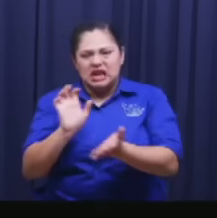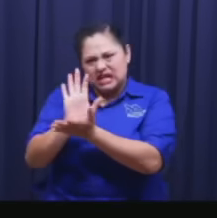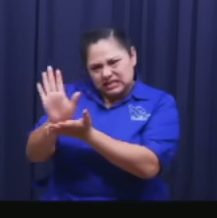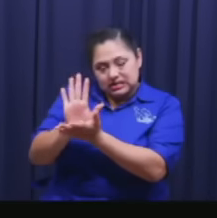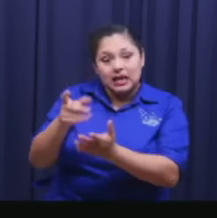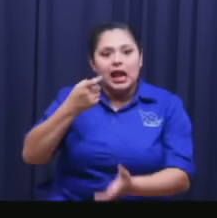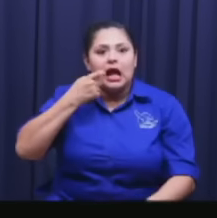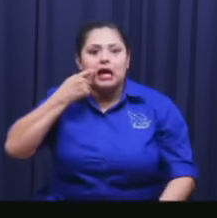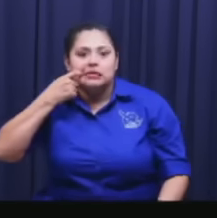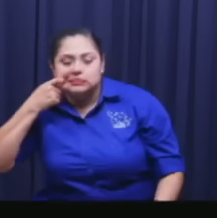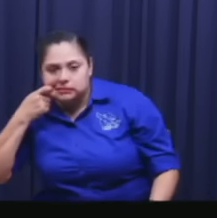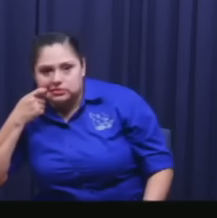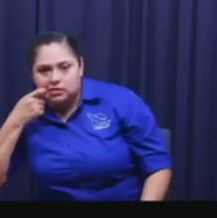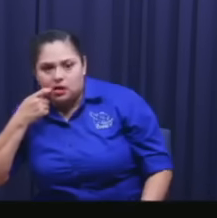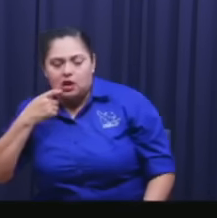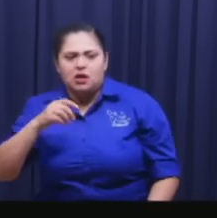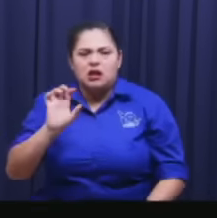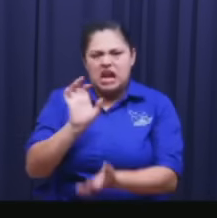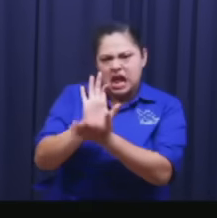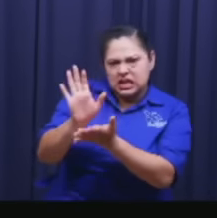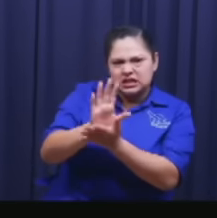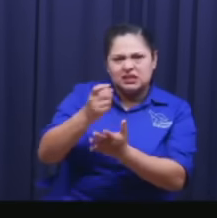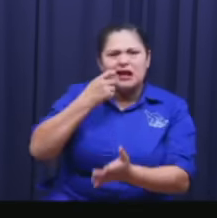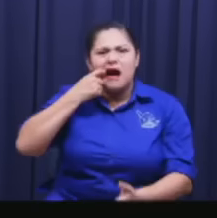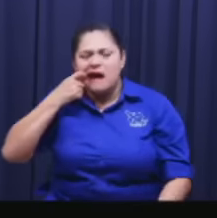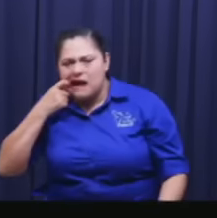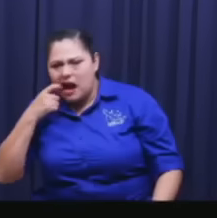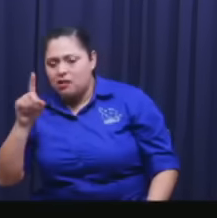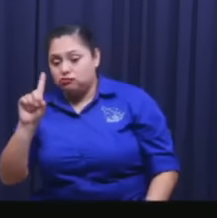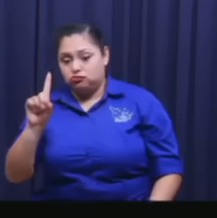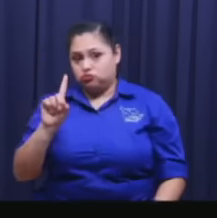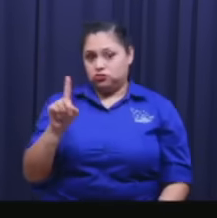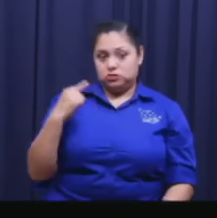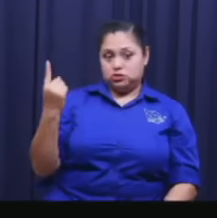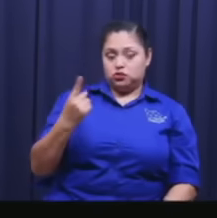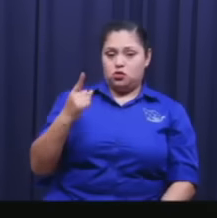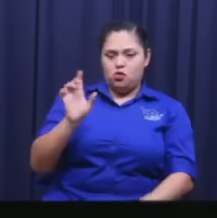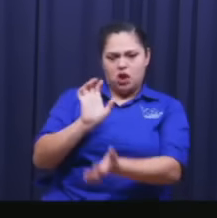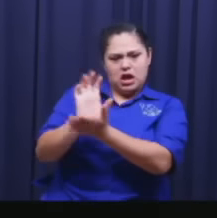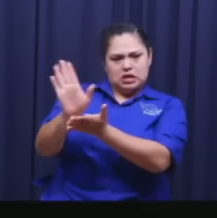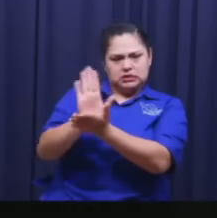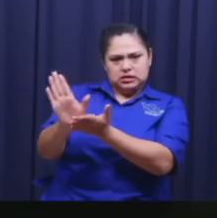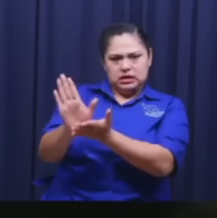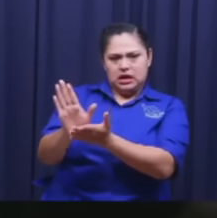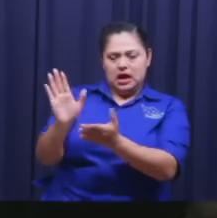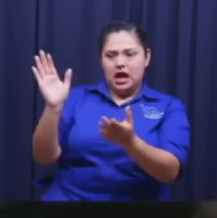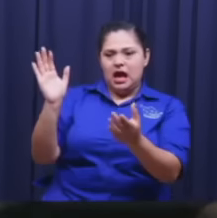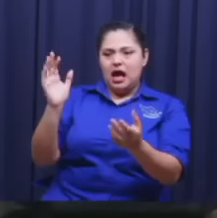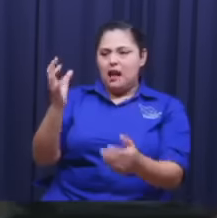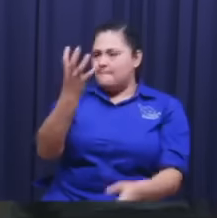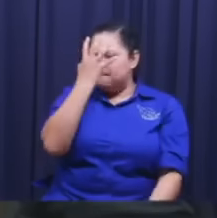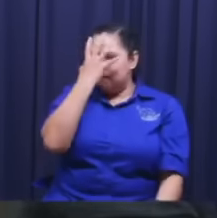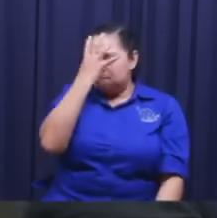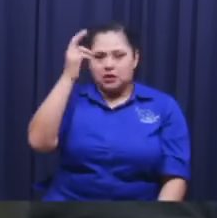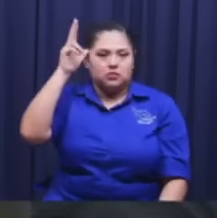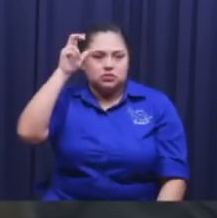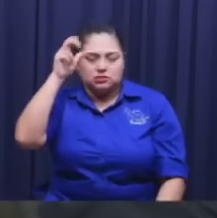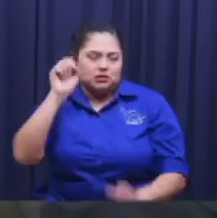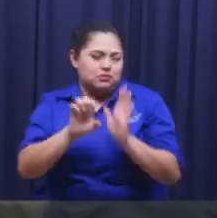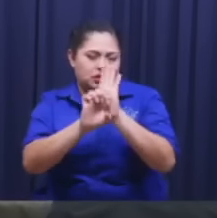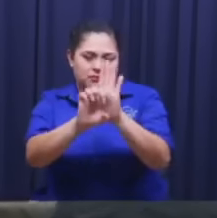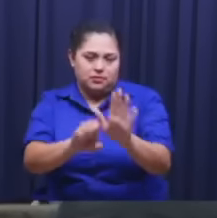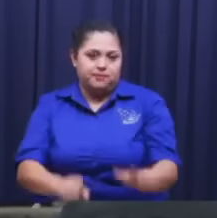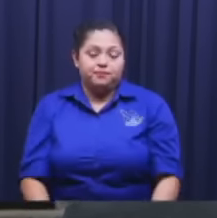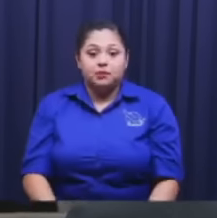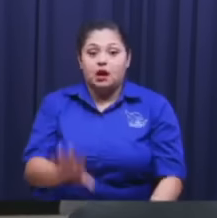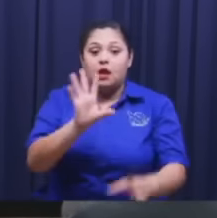pero hermano amado, resistir tentación no solamente es resistir a la esposa de Potifar. A veces